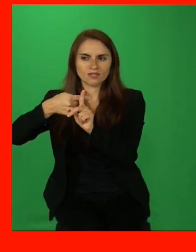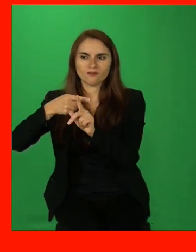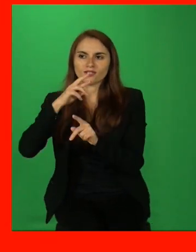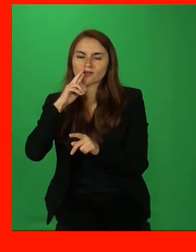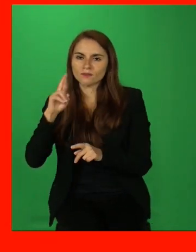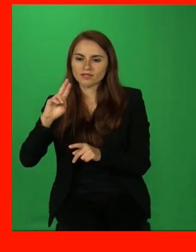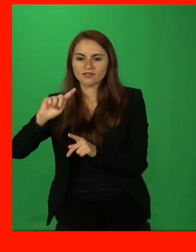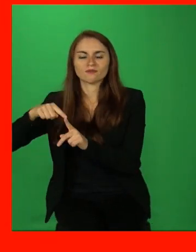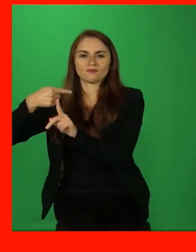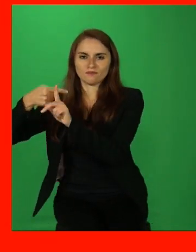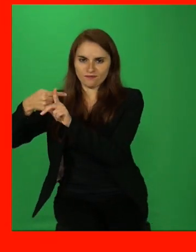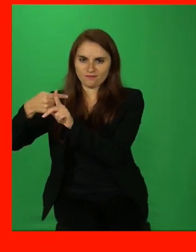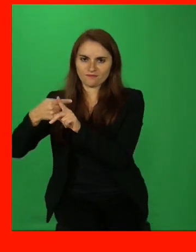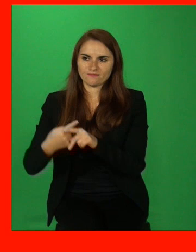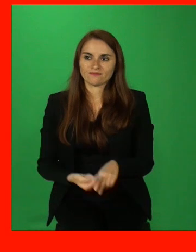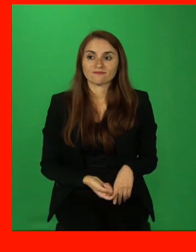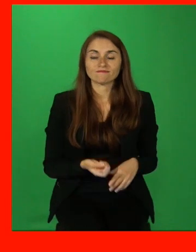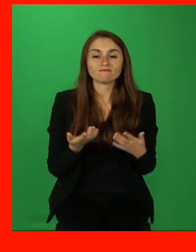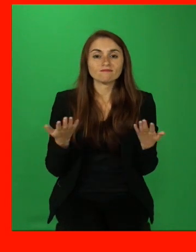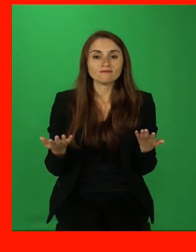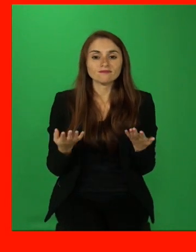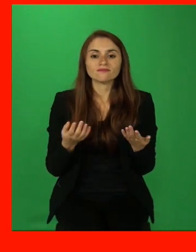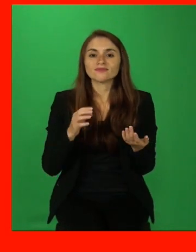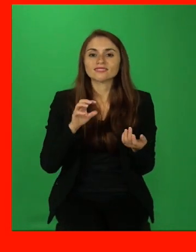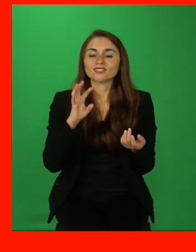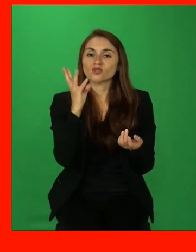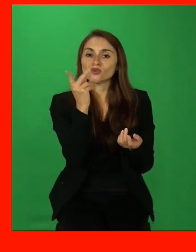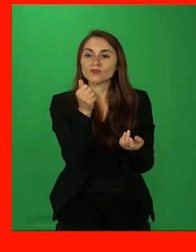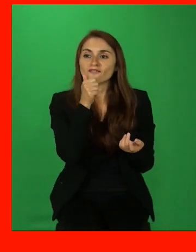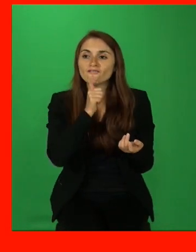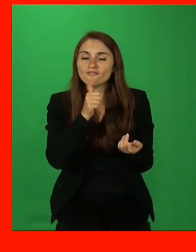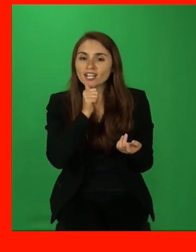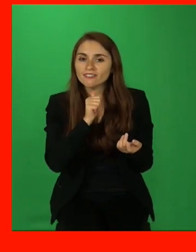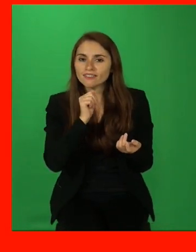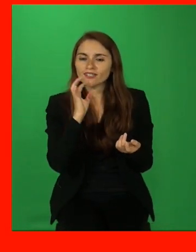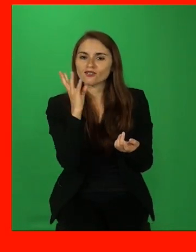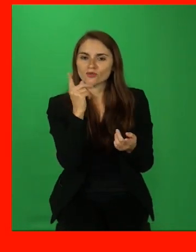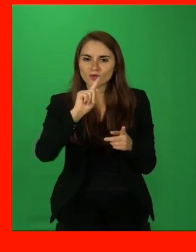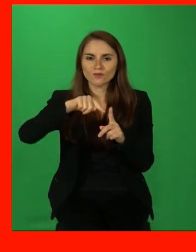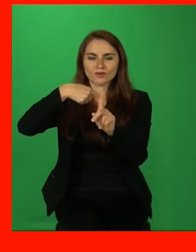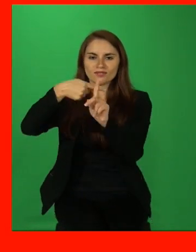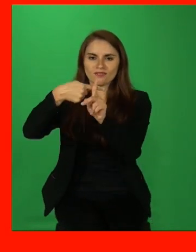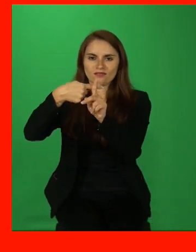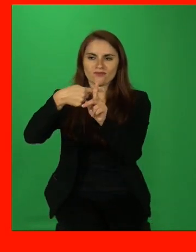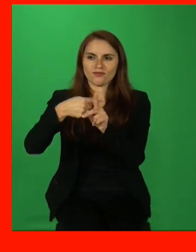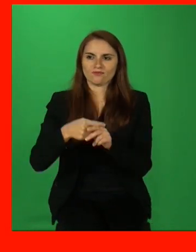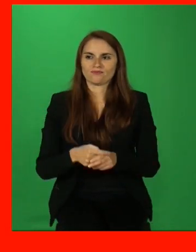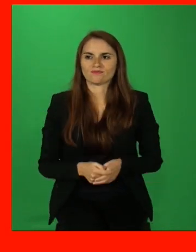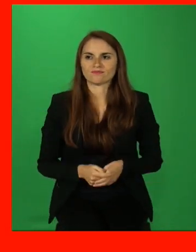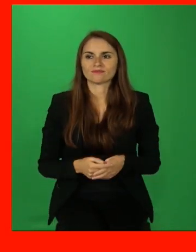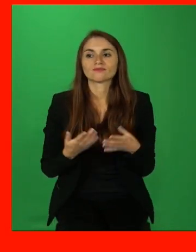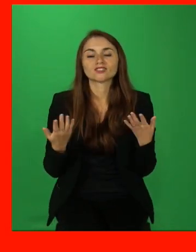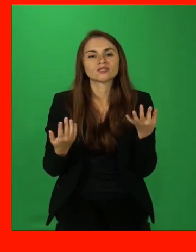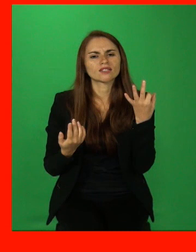entre sí por lo tanto el factor que falta es un número positivo y ahora 30 por